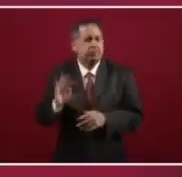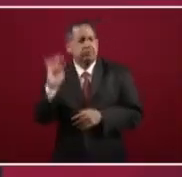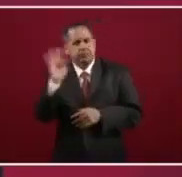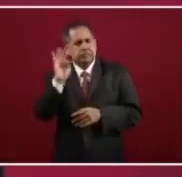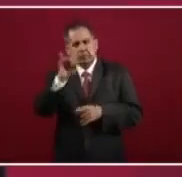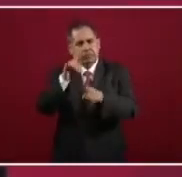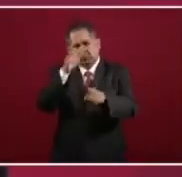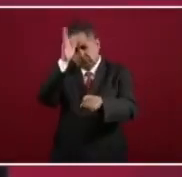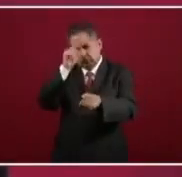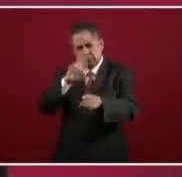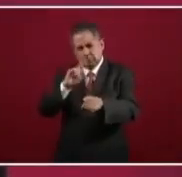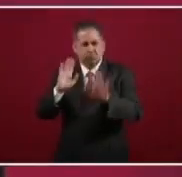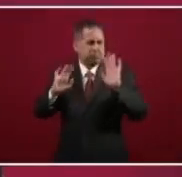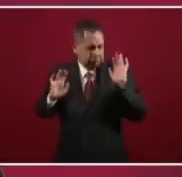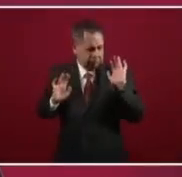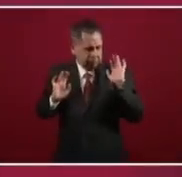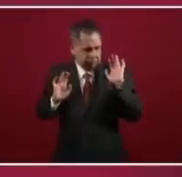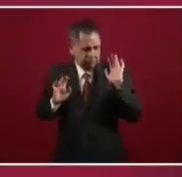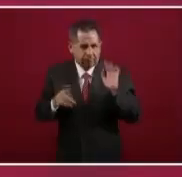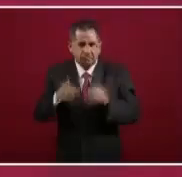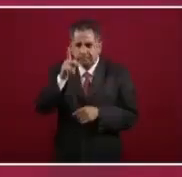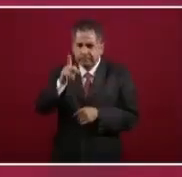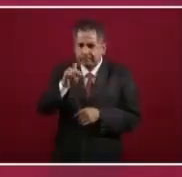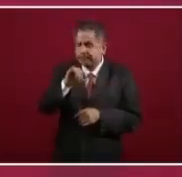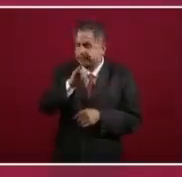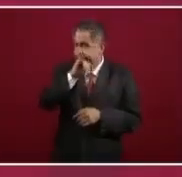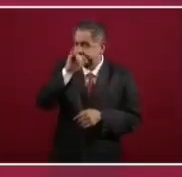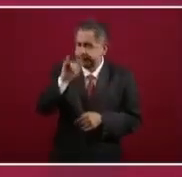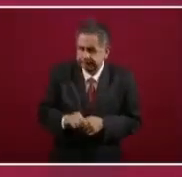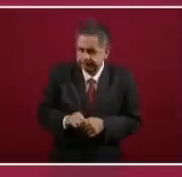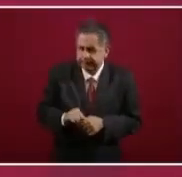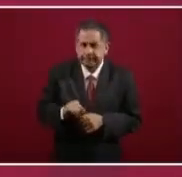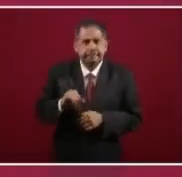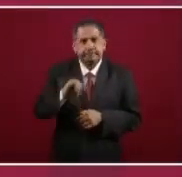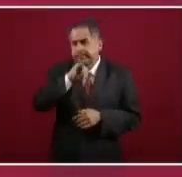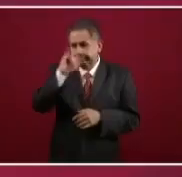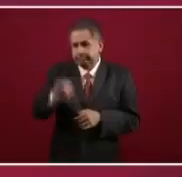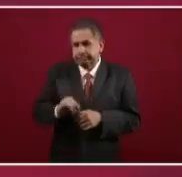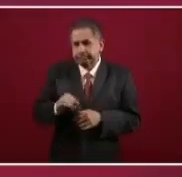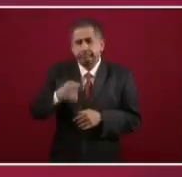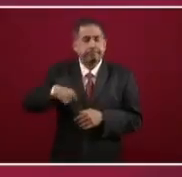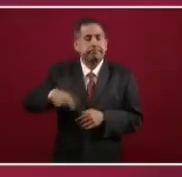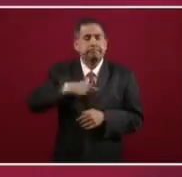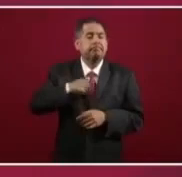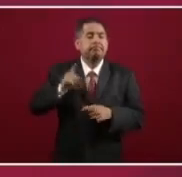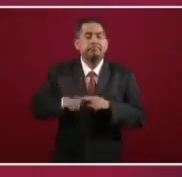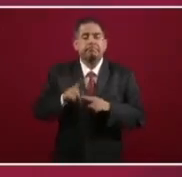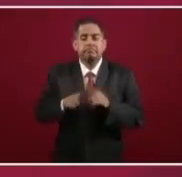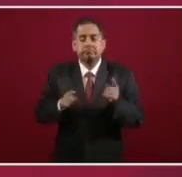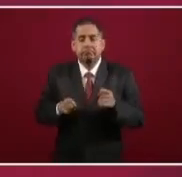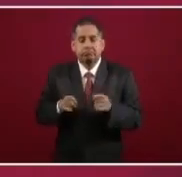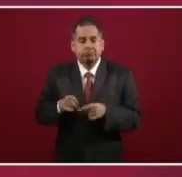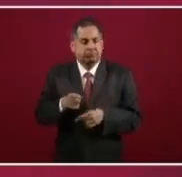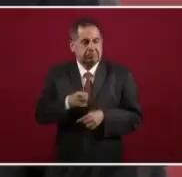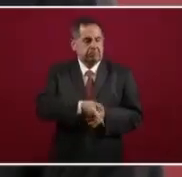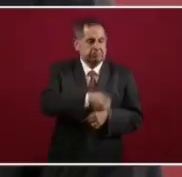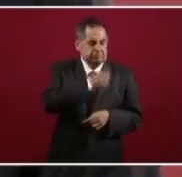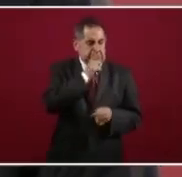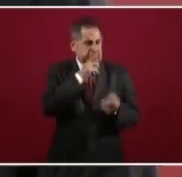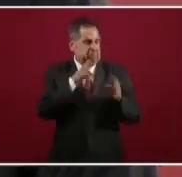acuerdo pero jamás vamos nosotros a censurar